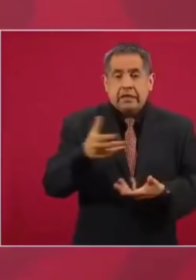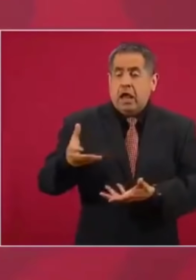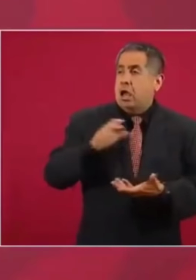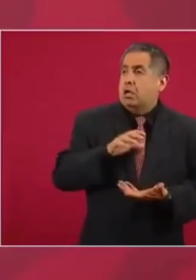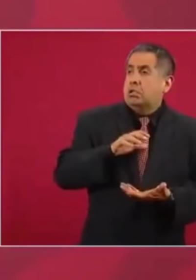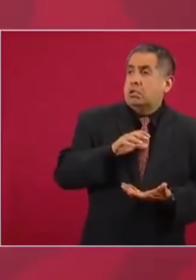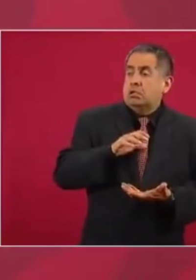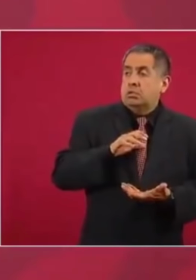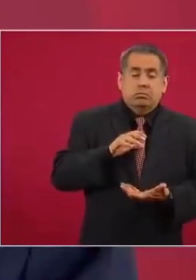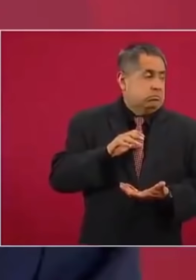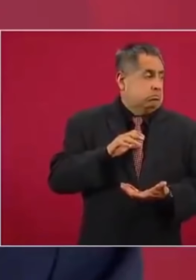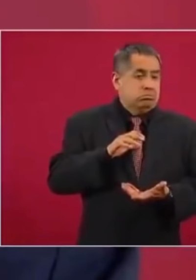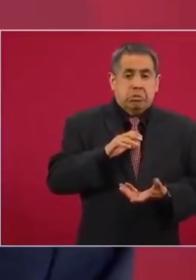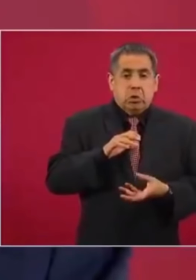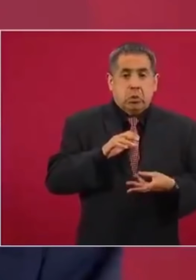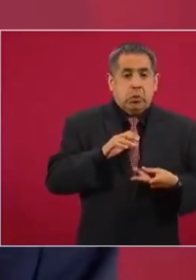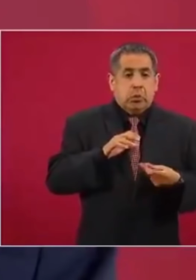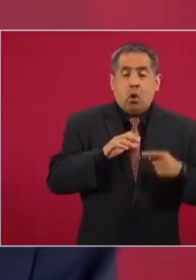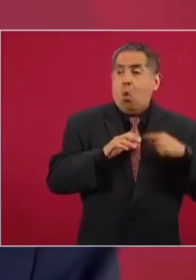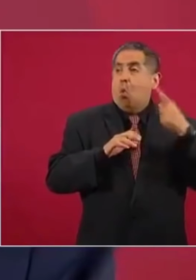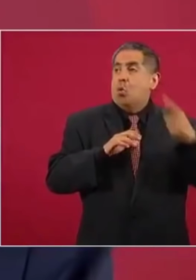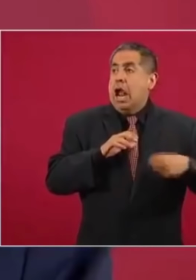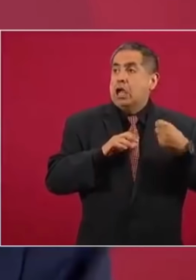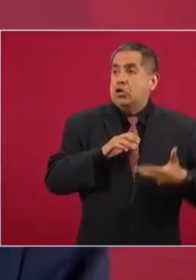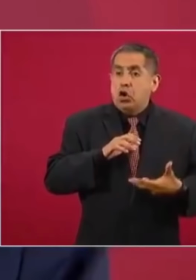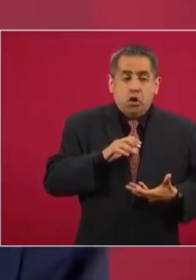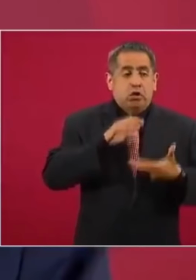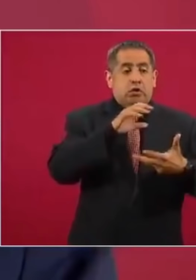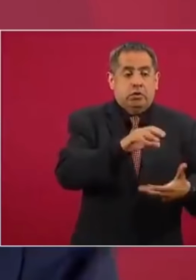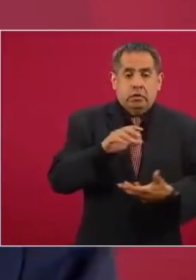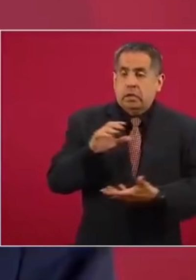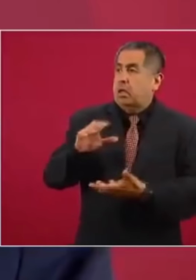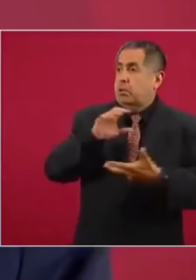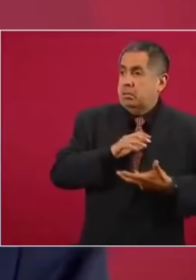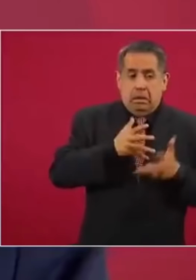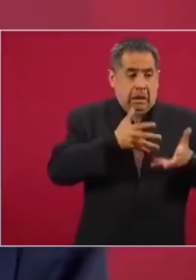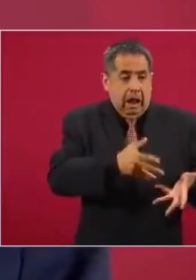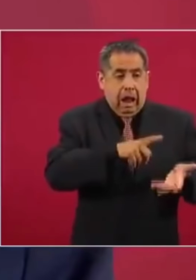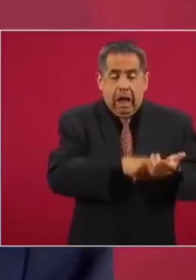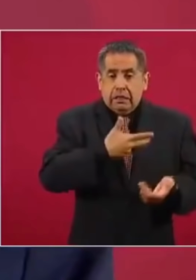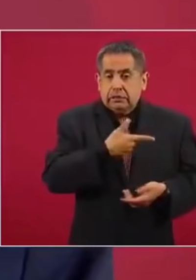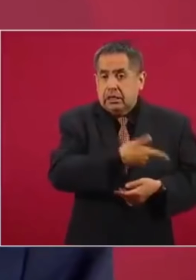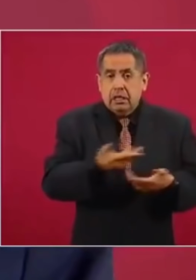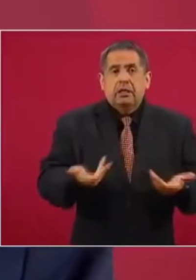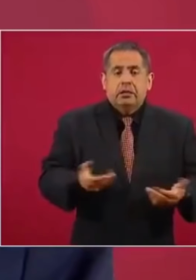y pasan y para el siguiente año y ahí están los fondos